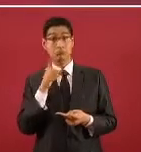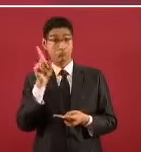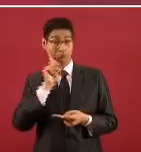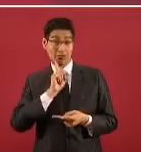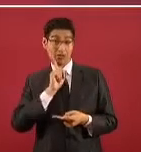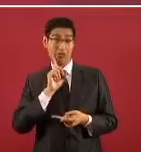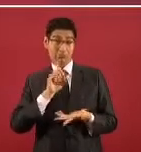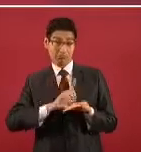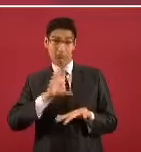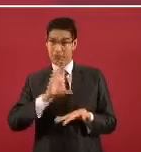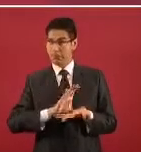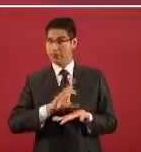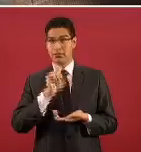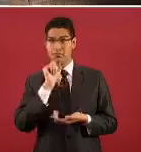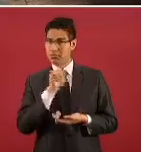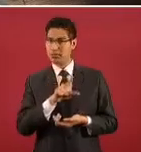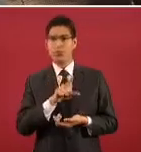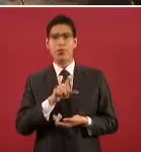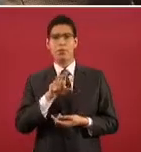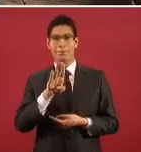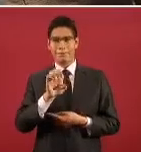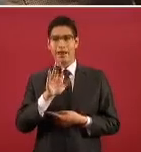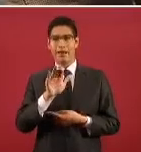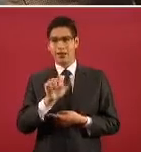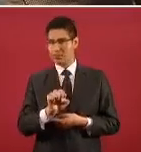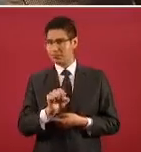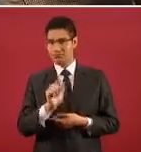el otorgamiento de becas a